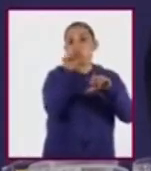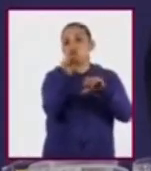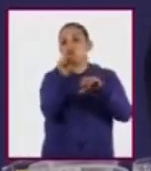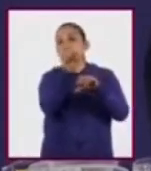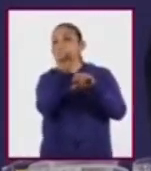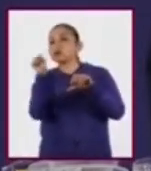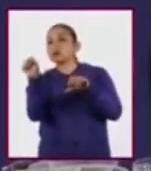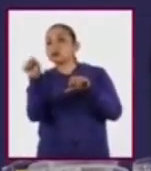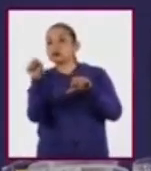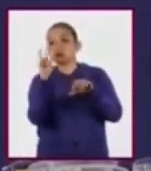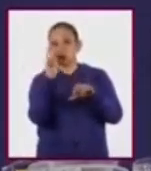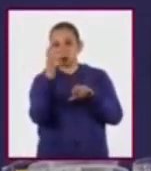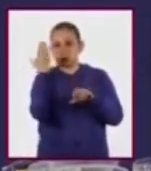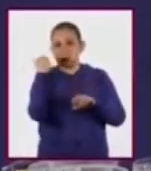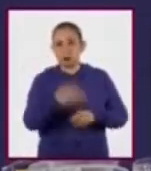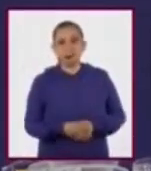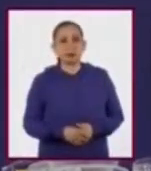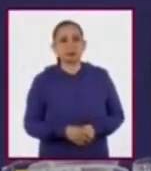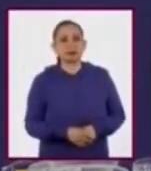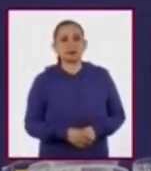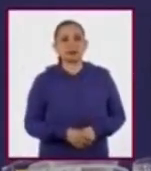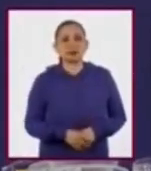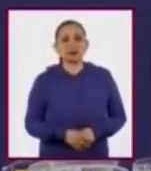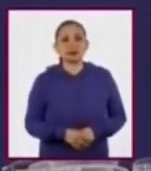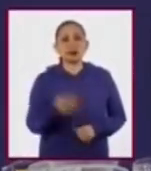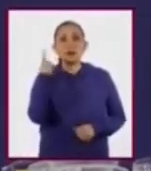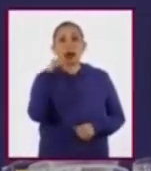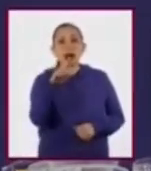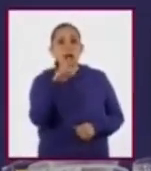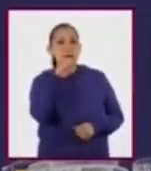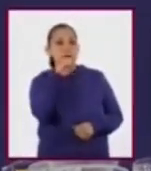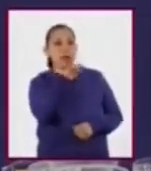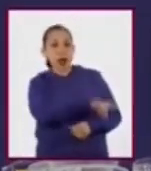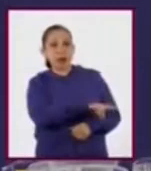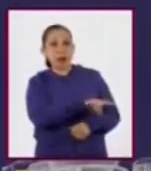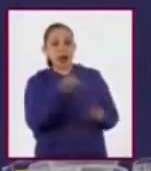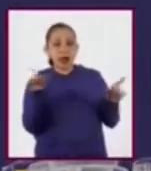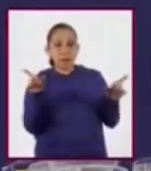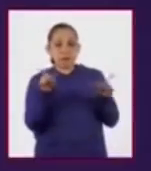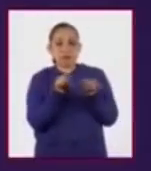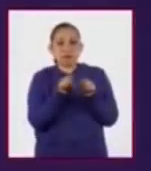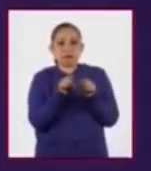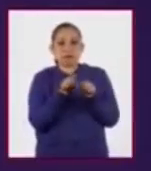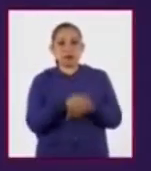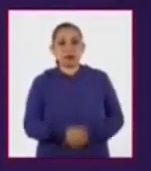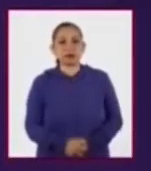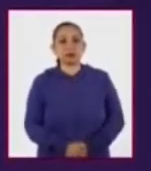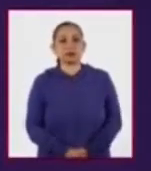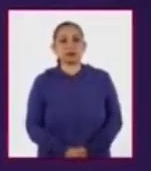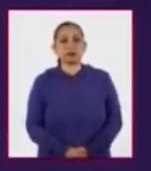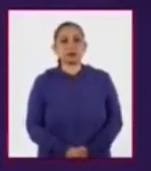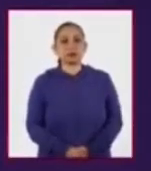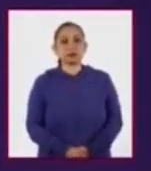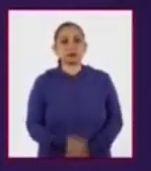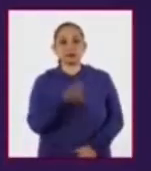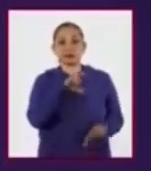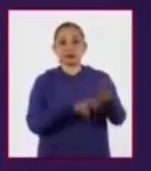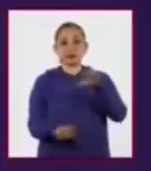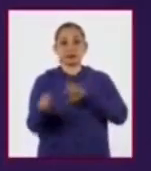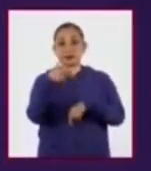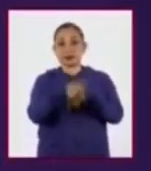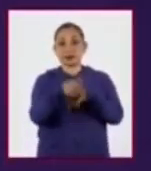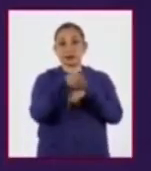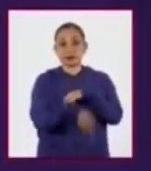decimal, como lo habíamos mencionado. Para fines prácticos, se redondea. En química, el